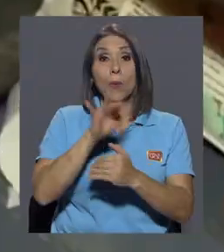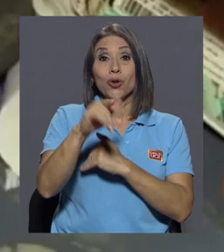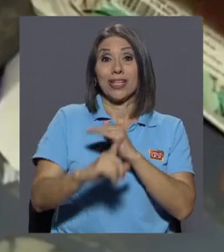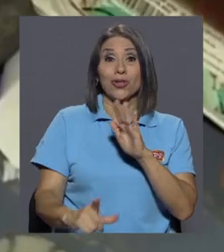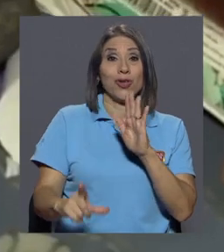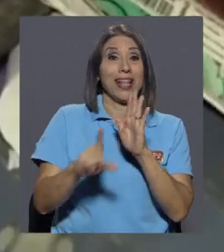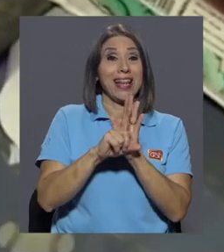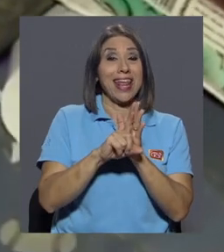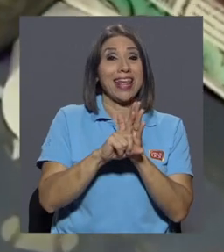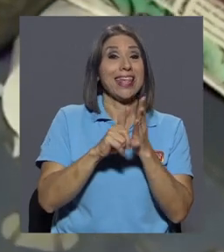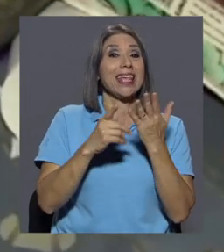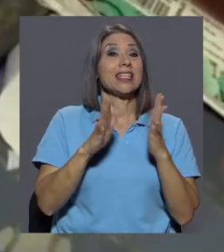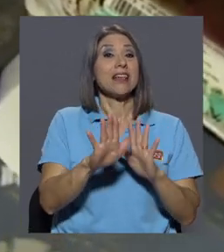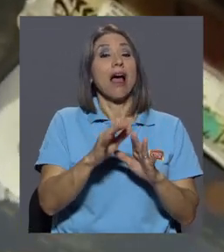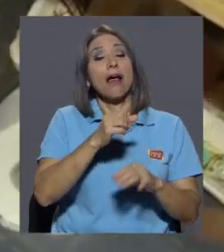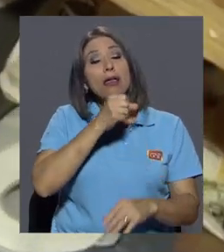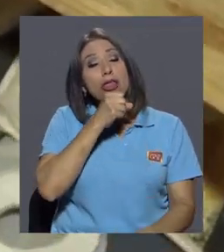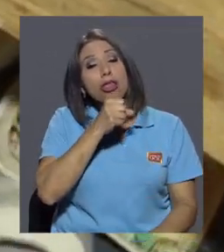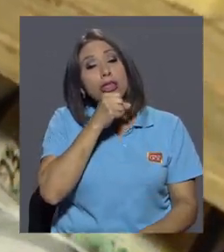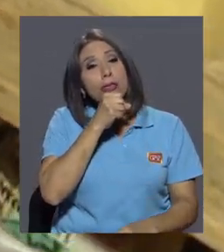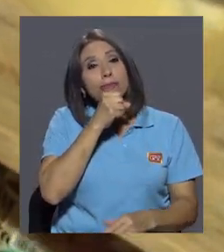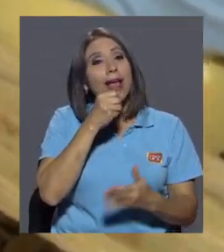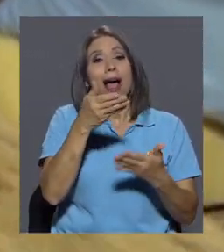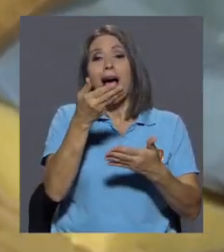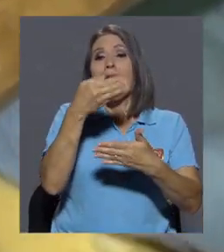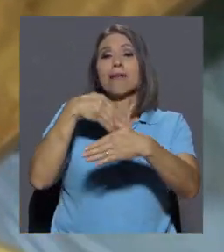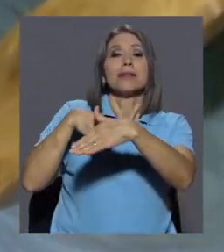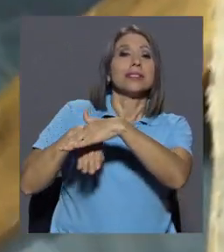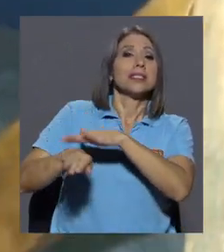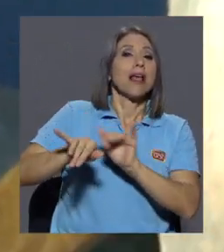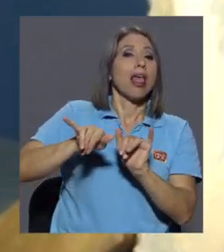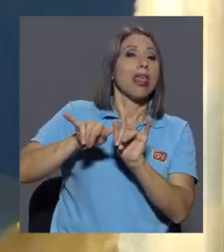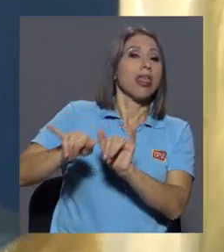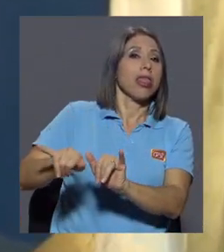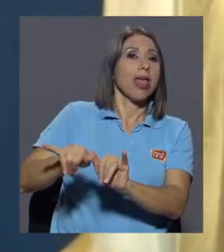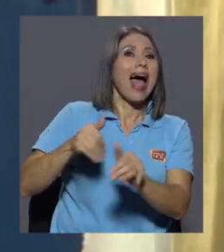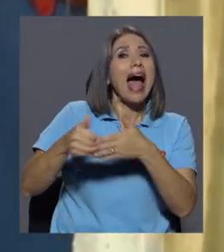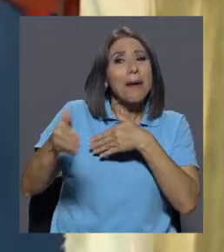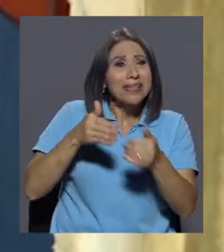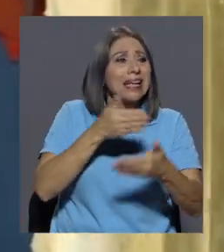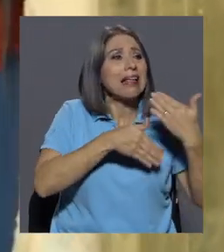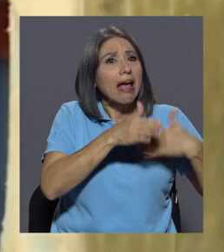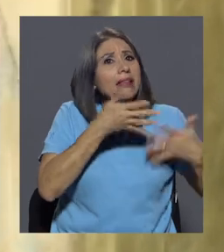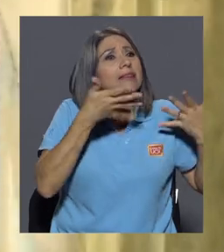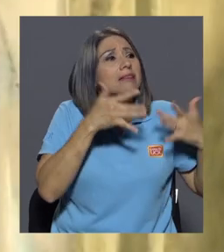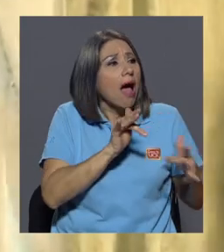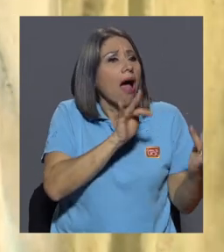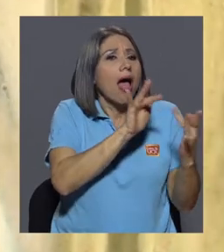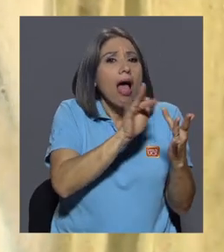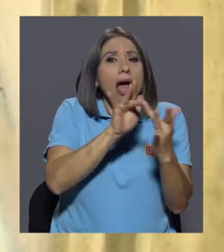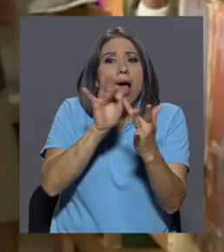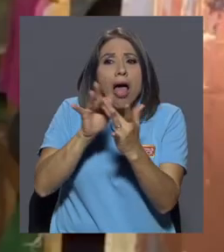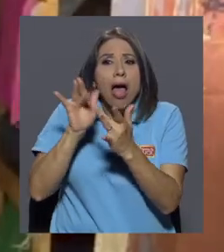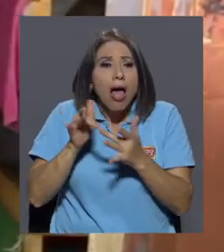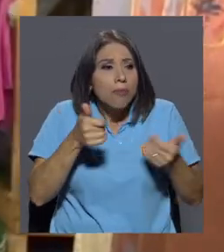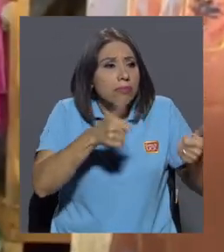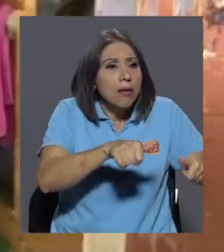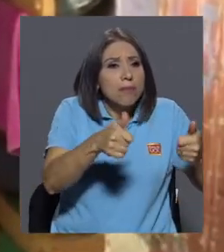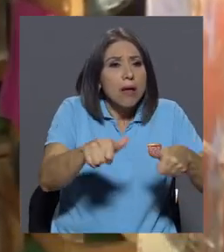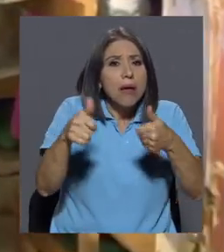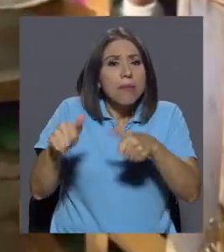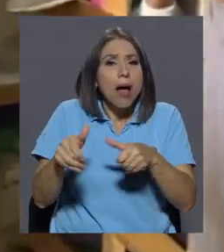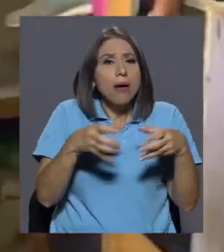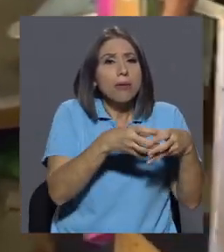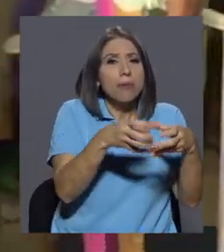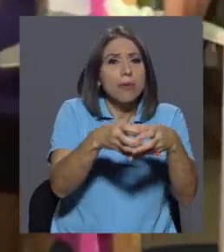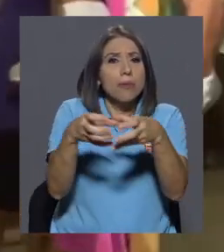fue archivado por su caducidad a pesar de que había sido ampliamente consensuado con diversos sectores. Por